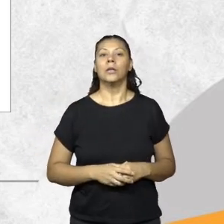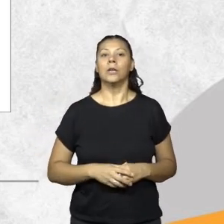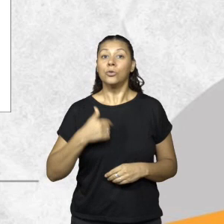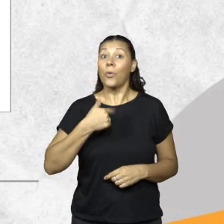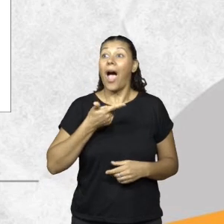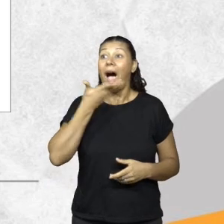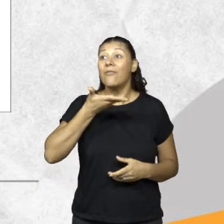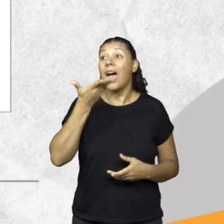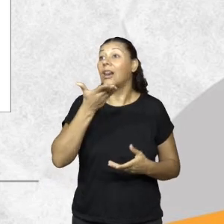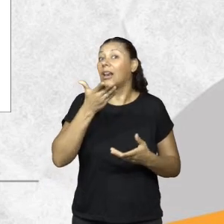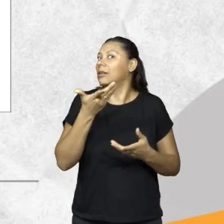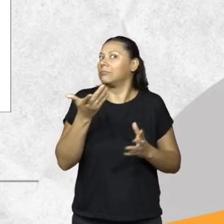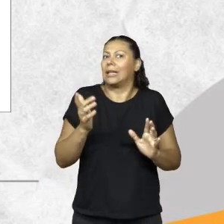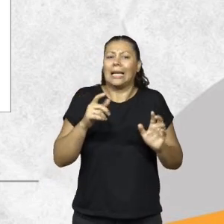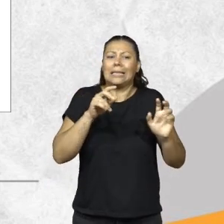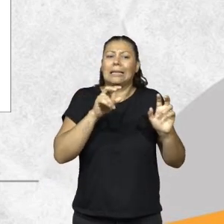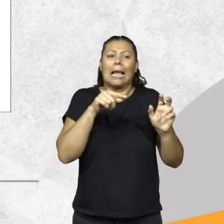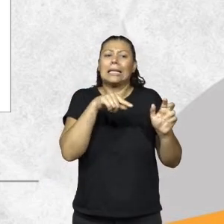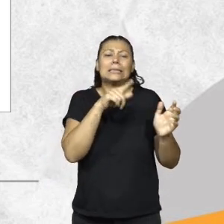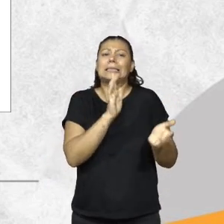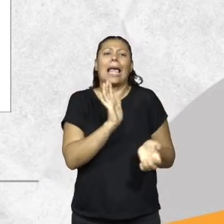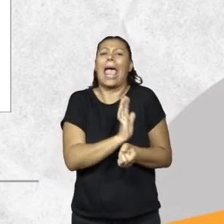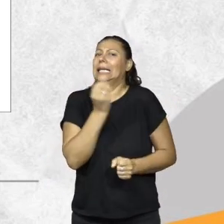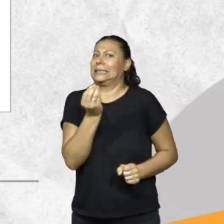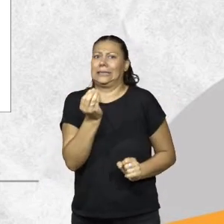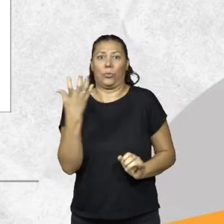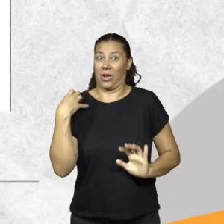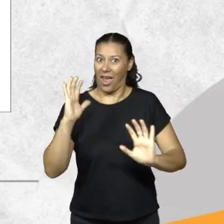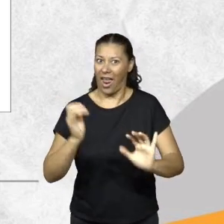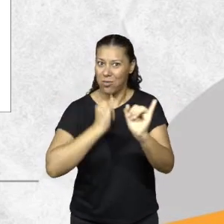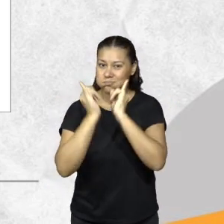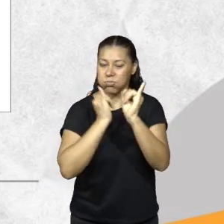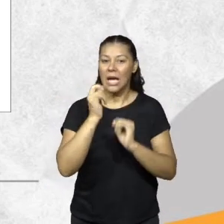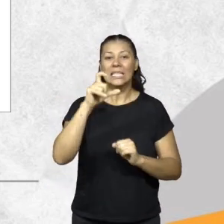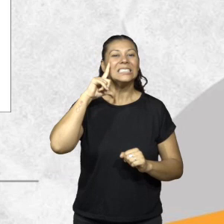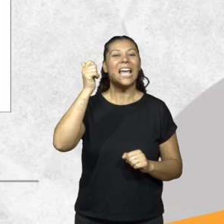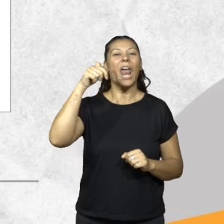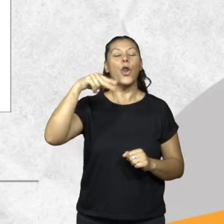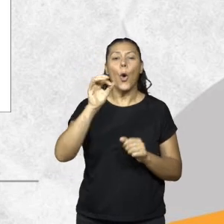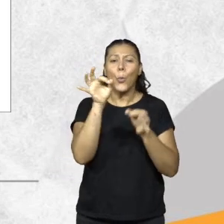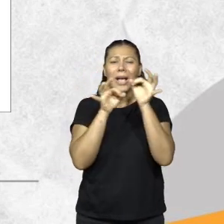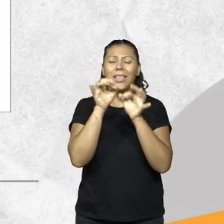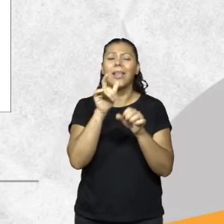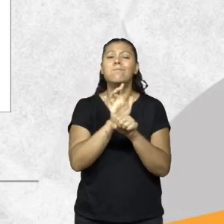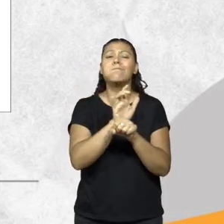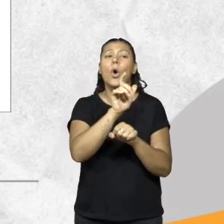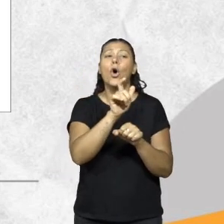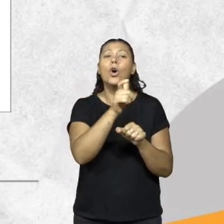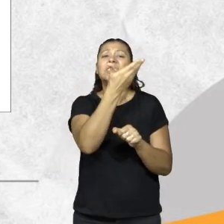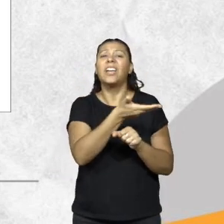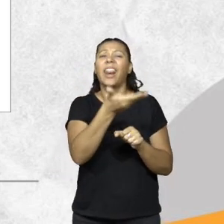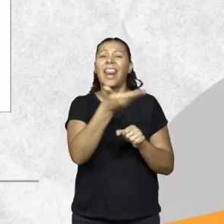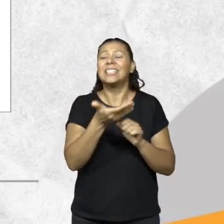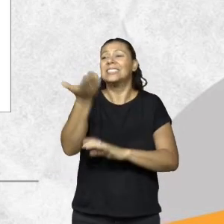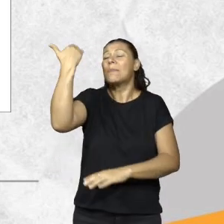de manera muy general. Las cianobacterias son seres milenarios, gracias a ellas nosotros hoy tenemos el oxígeno